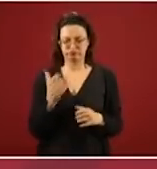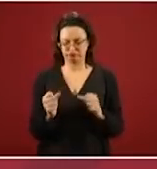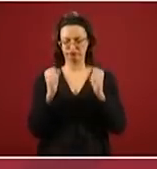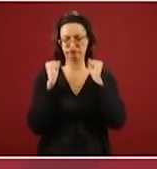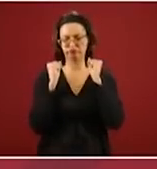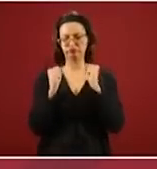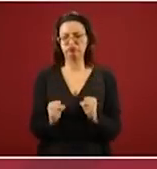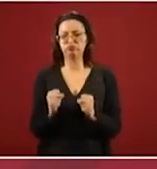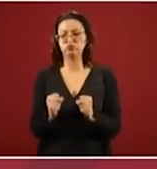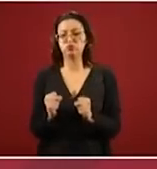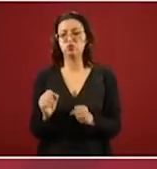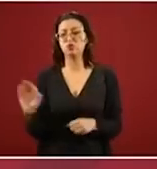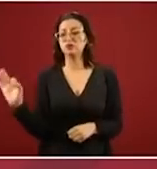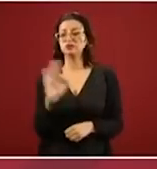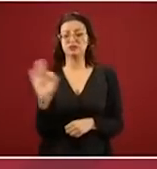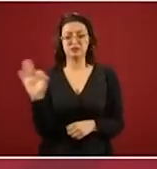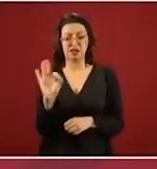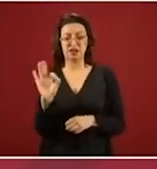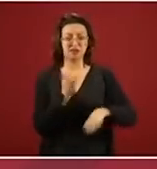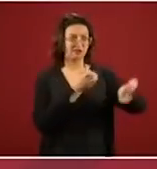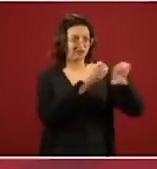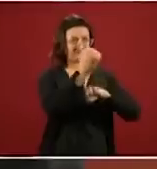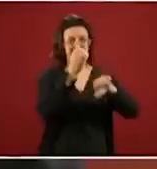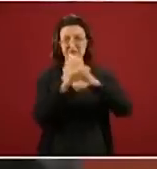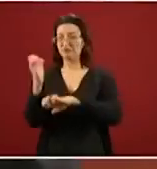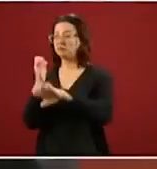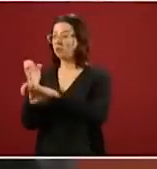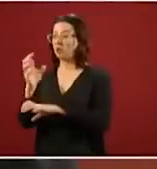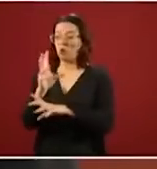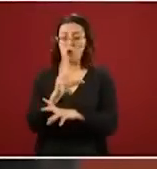si no todos aunque